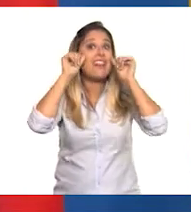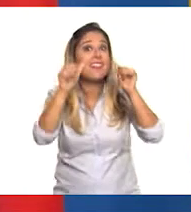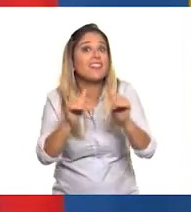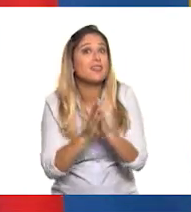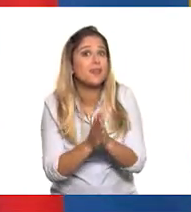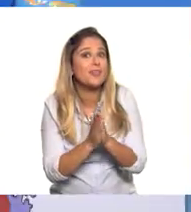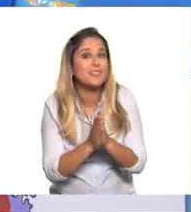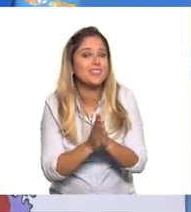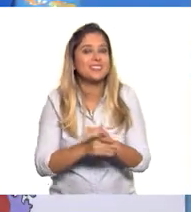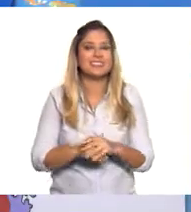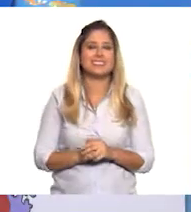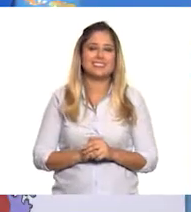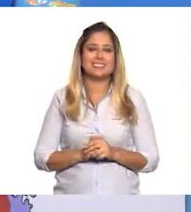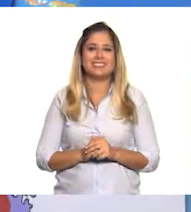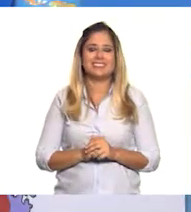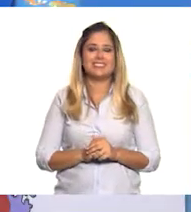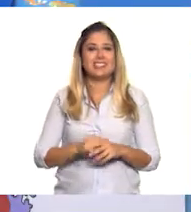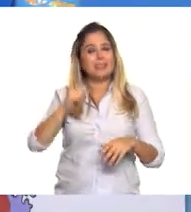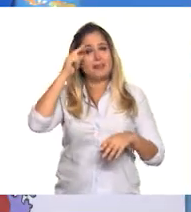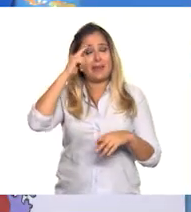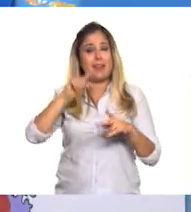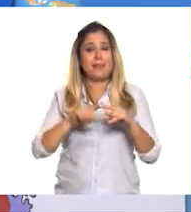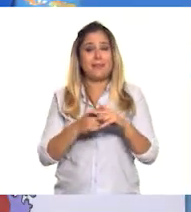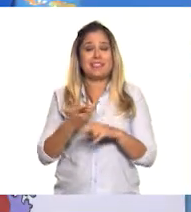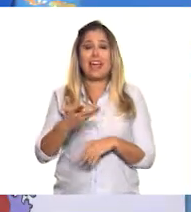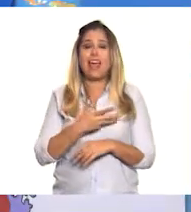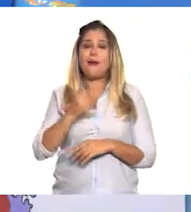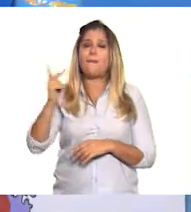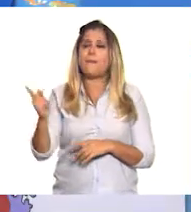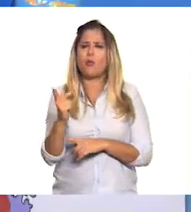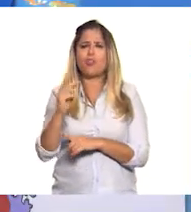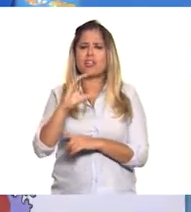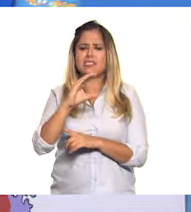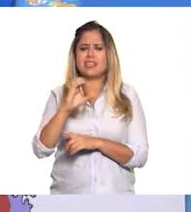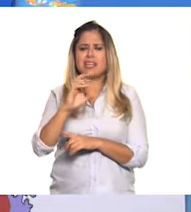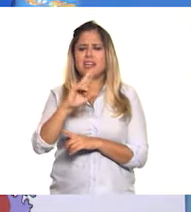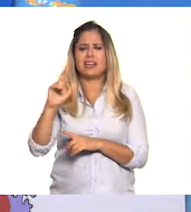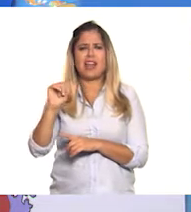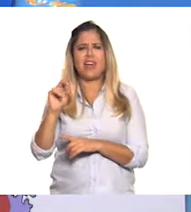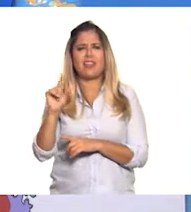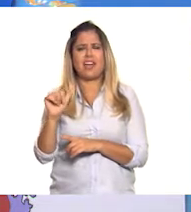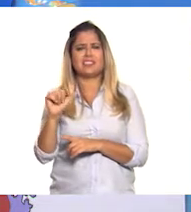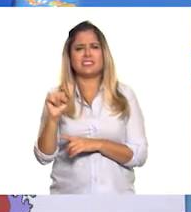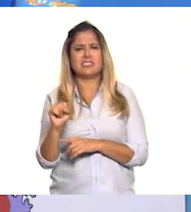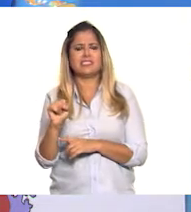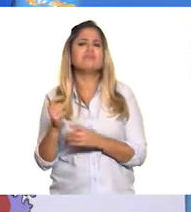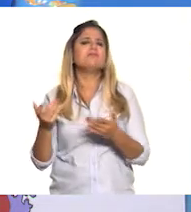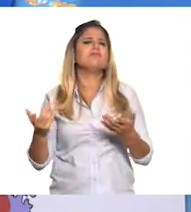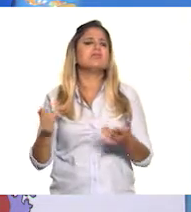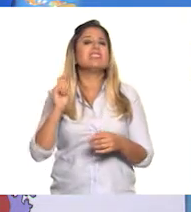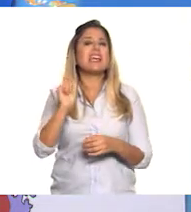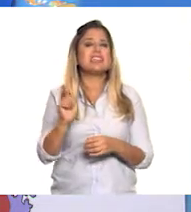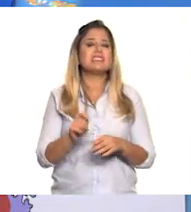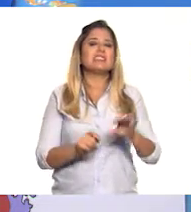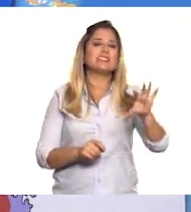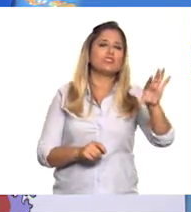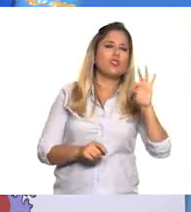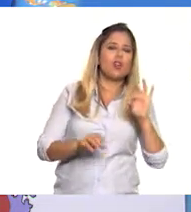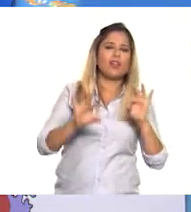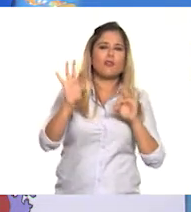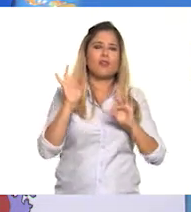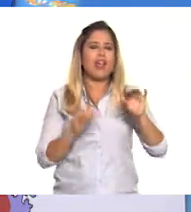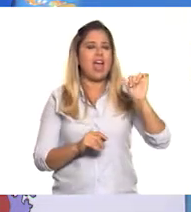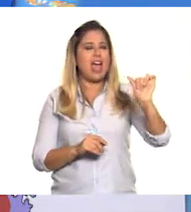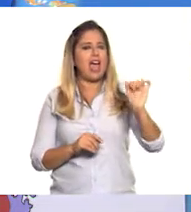todos. Para empezar, tenemos las preguntas cerradas, que son aquellas donde debemos elegir entre 2 o más